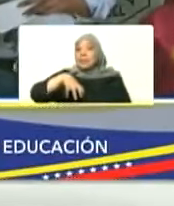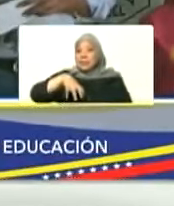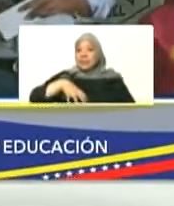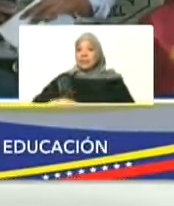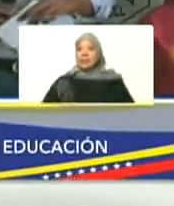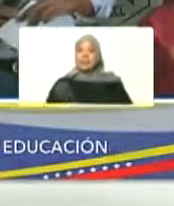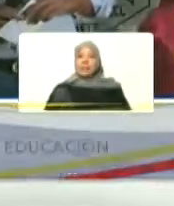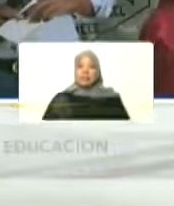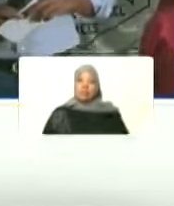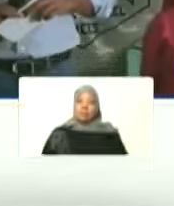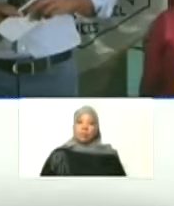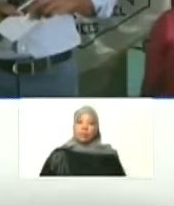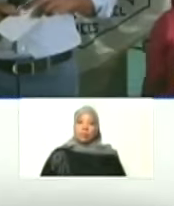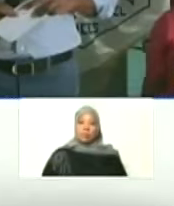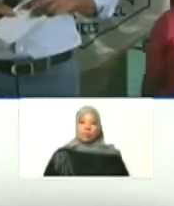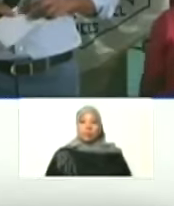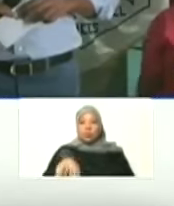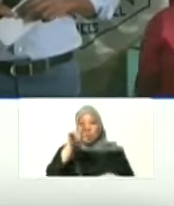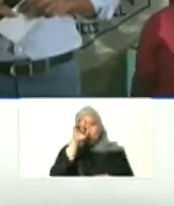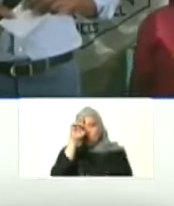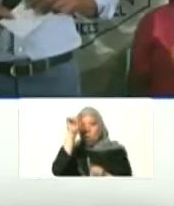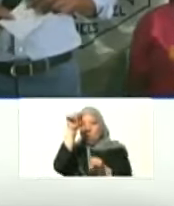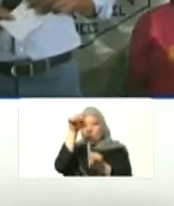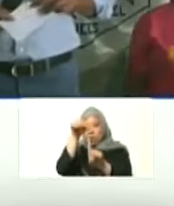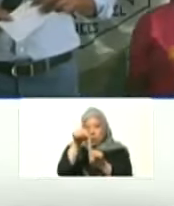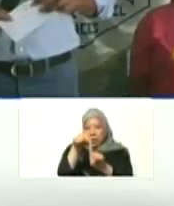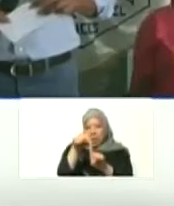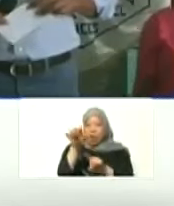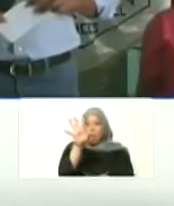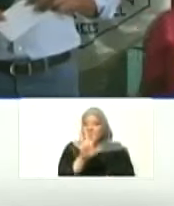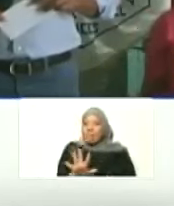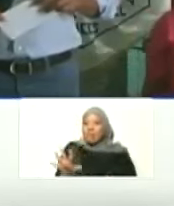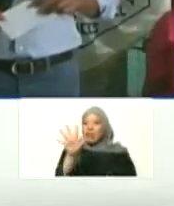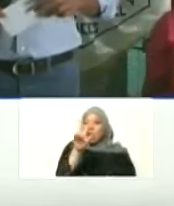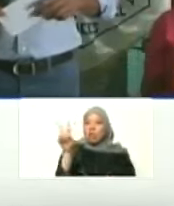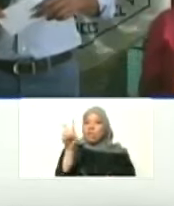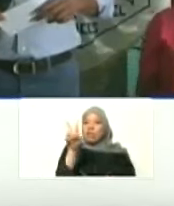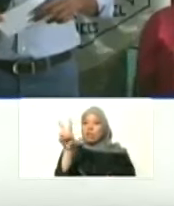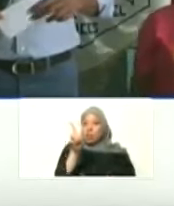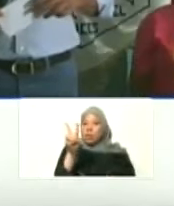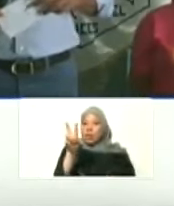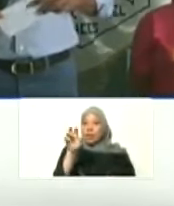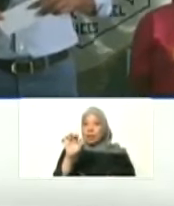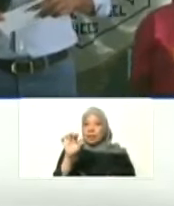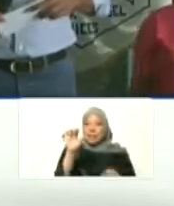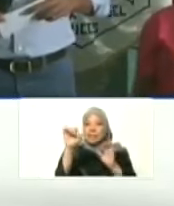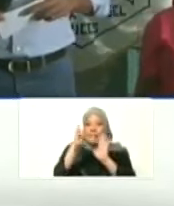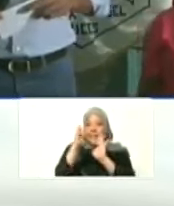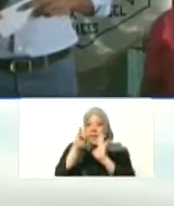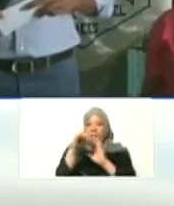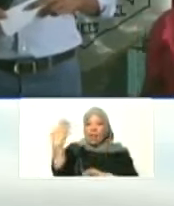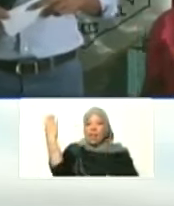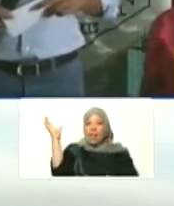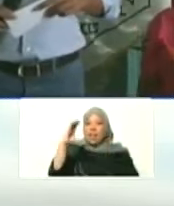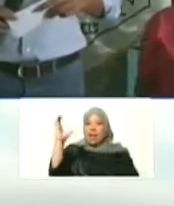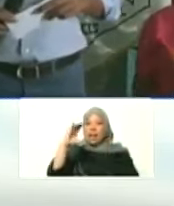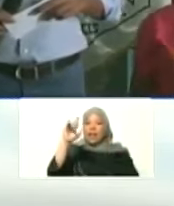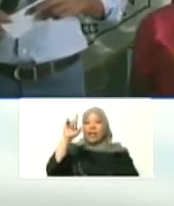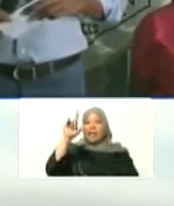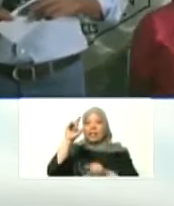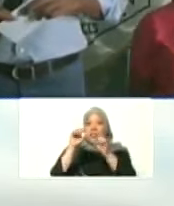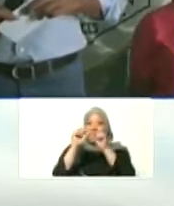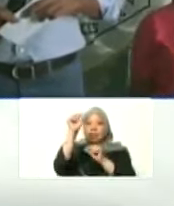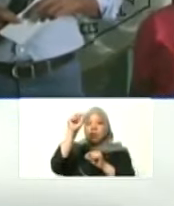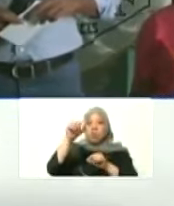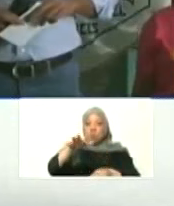Es un estado oriental, es un estado capital, es un estado llanero y es